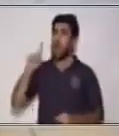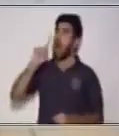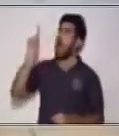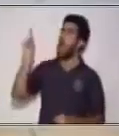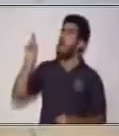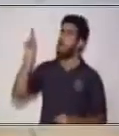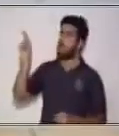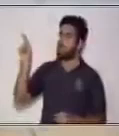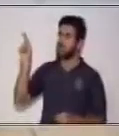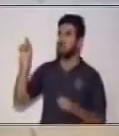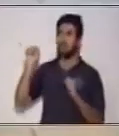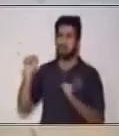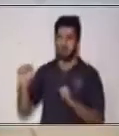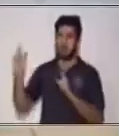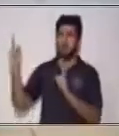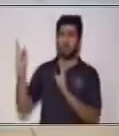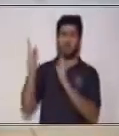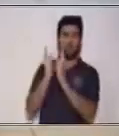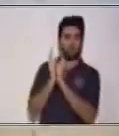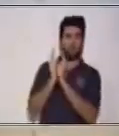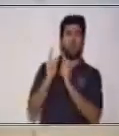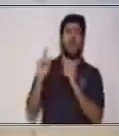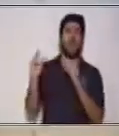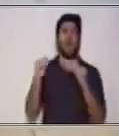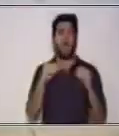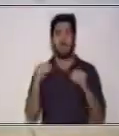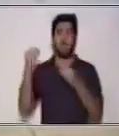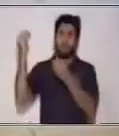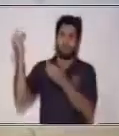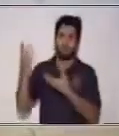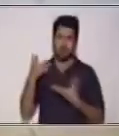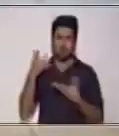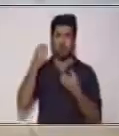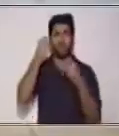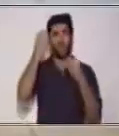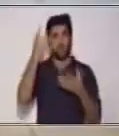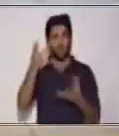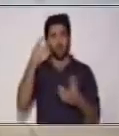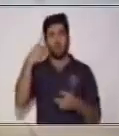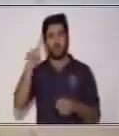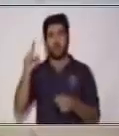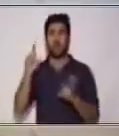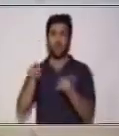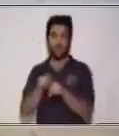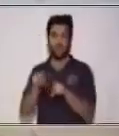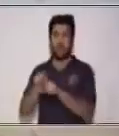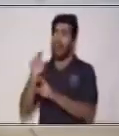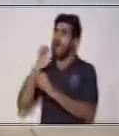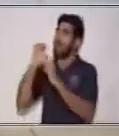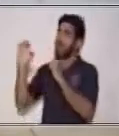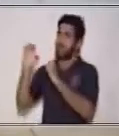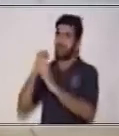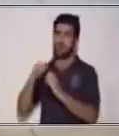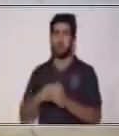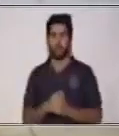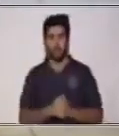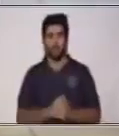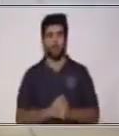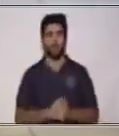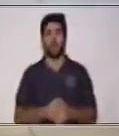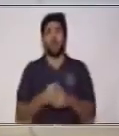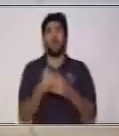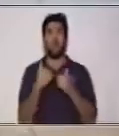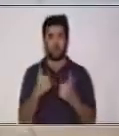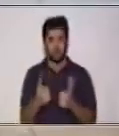nosotros, en casita, nosotros podríamos obtener una entrevista. Muy bien. A todos